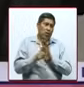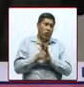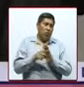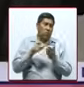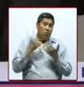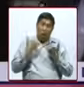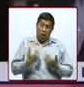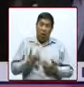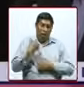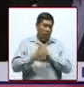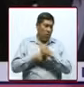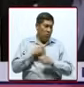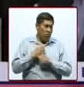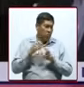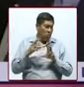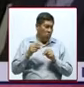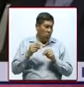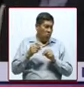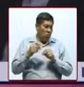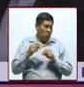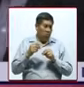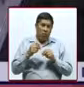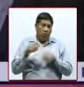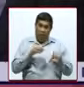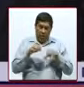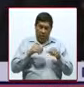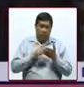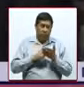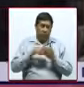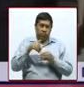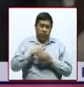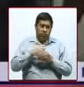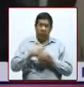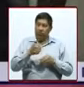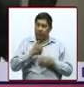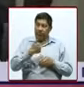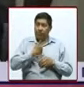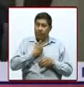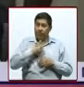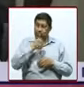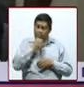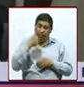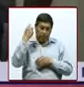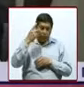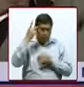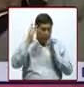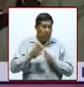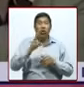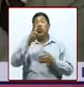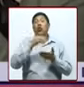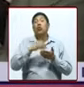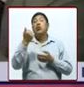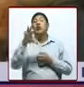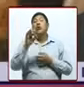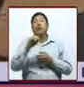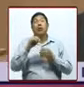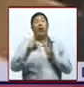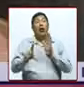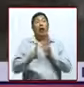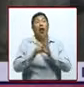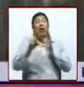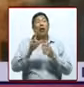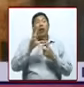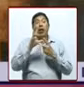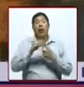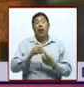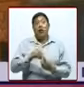esta gestión pues no se lleve adelante las elecciones primarias. Como se lo ha hecho en 2019 con una ley especial, no se